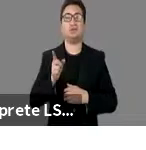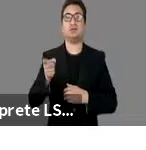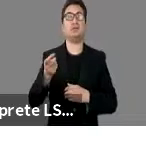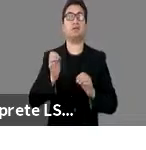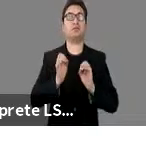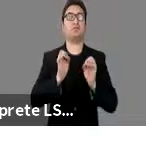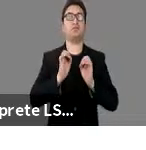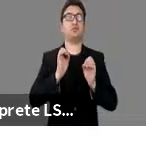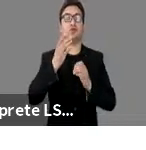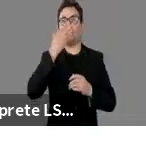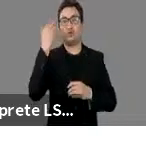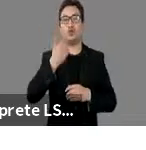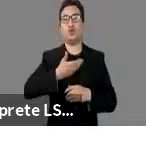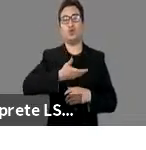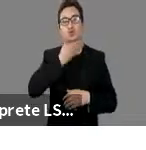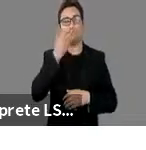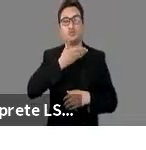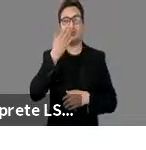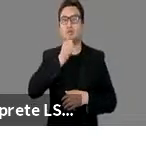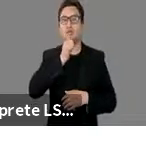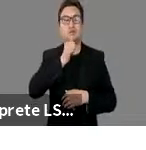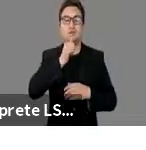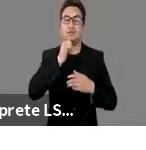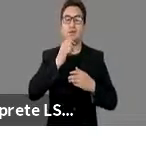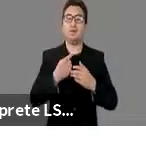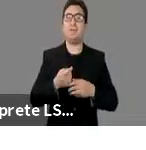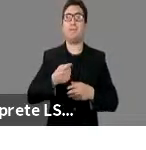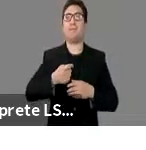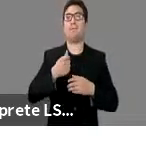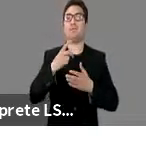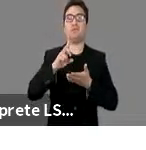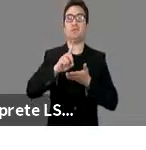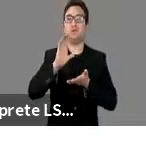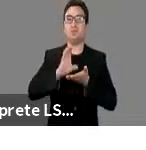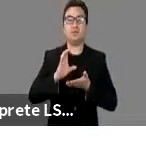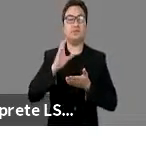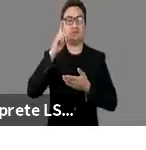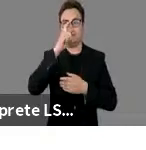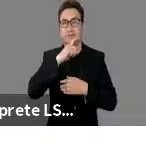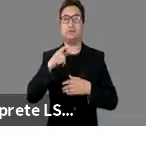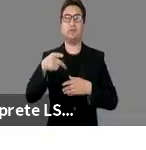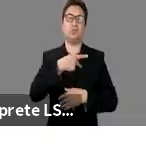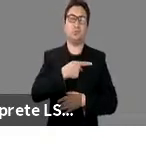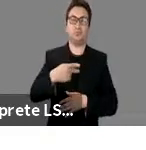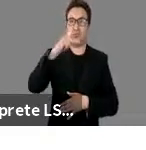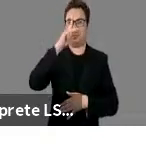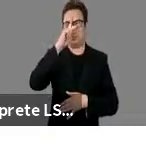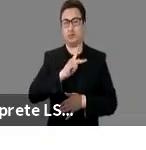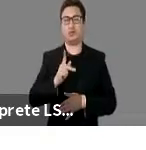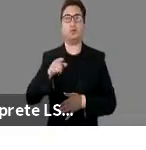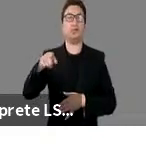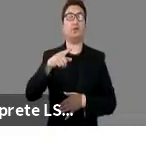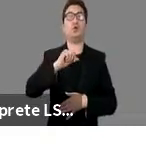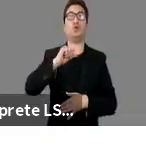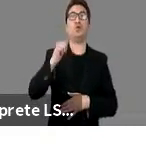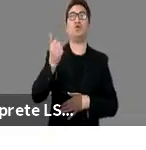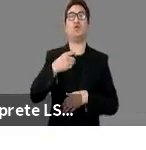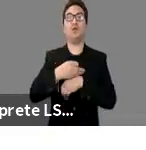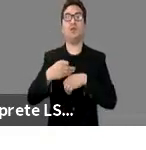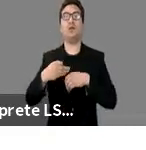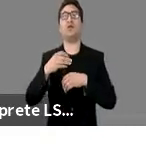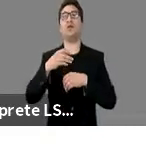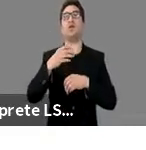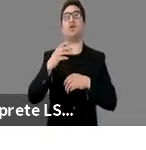estaba acostumbrado a esa discapacidad visual, vivía en una pobreza extrema, de vez en cuando un familiar o un vecino le llevaban de